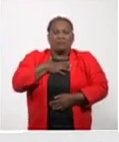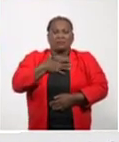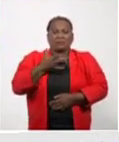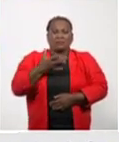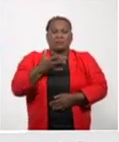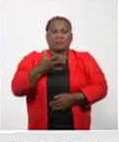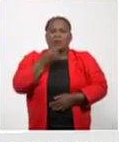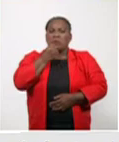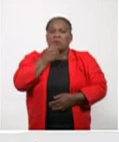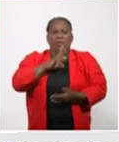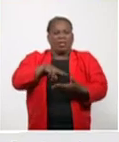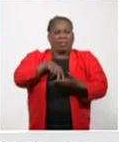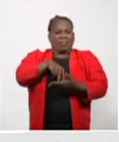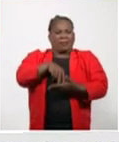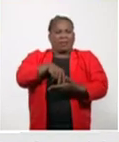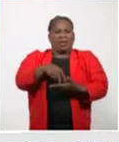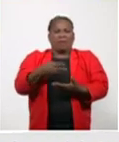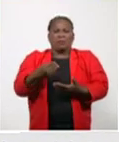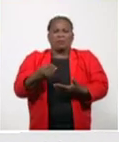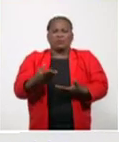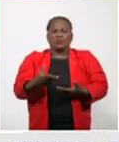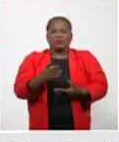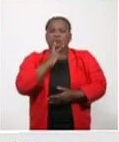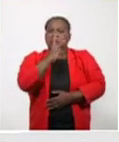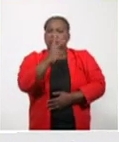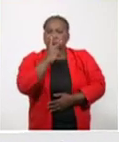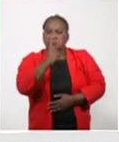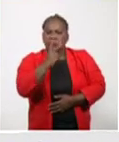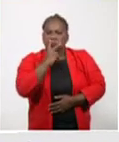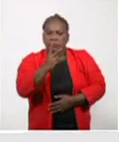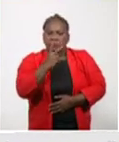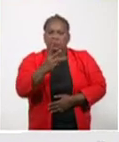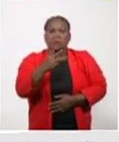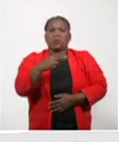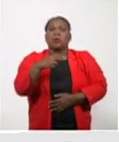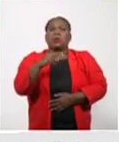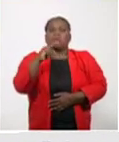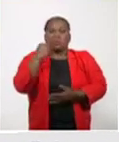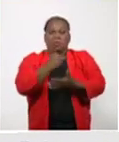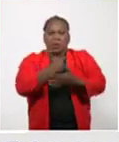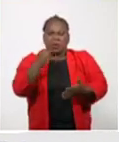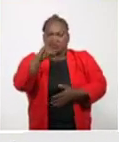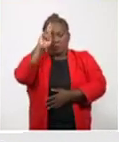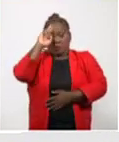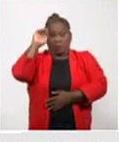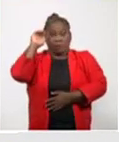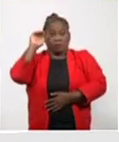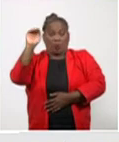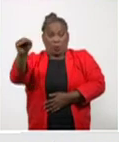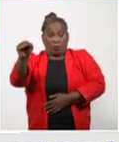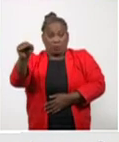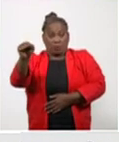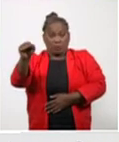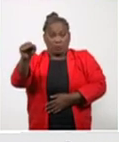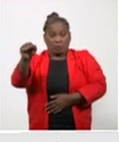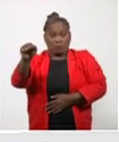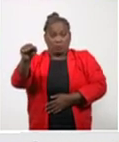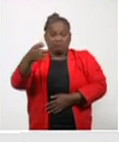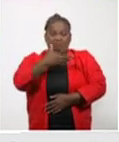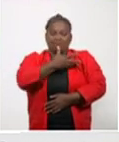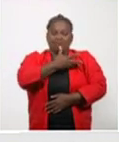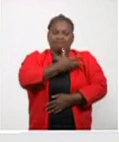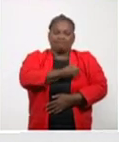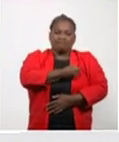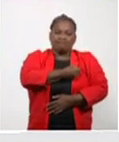pie. Se atendió, se hizo el diagnóstico, se ingresó y lamentablemente